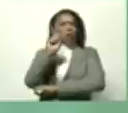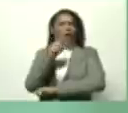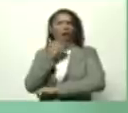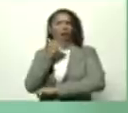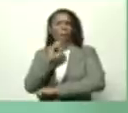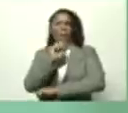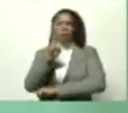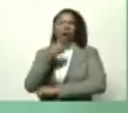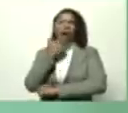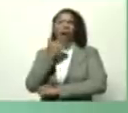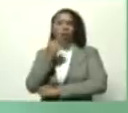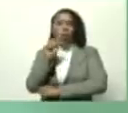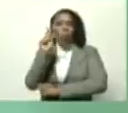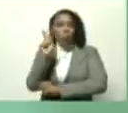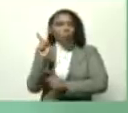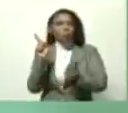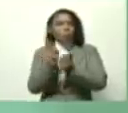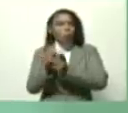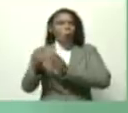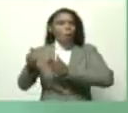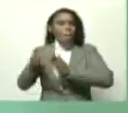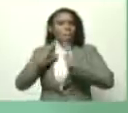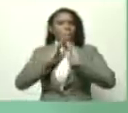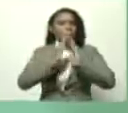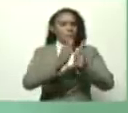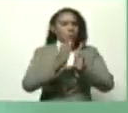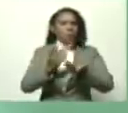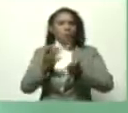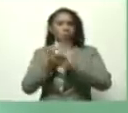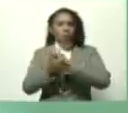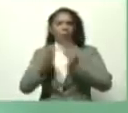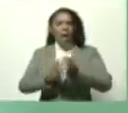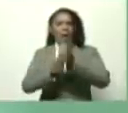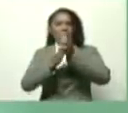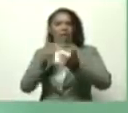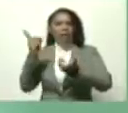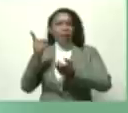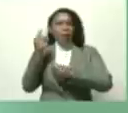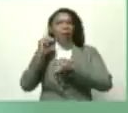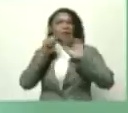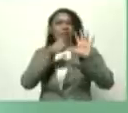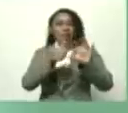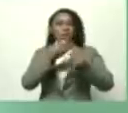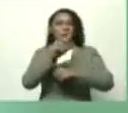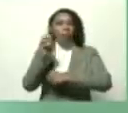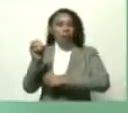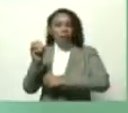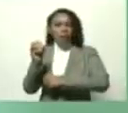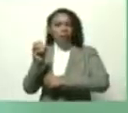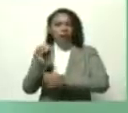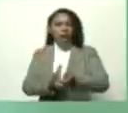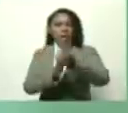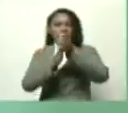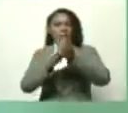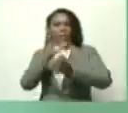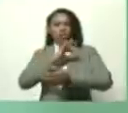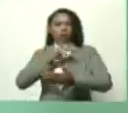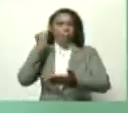en esa corte, aunque sea en un pasillo, a Iván Duque sobre los dirigentes, los demás de 120 dirigentes asesinados el último